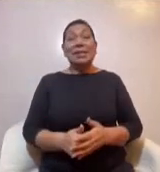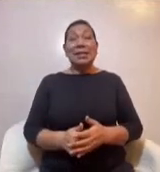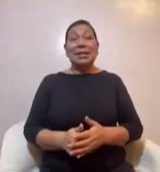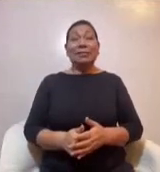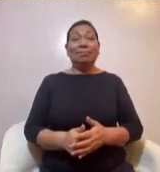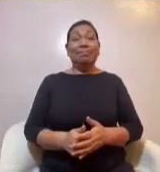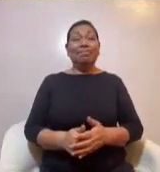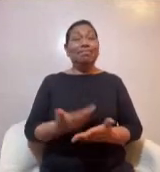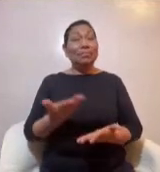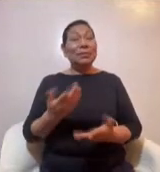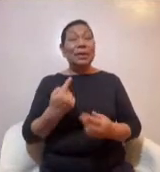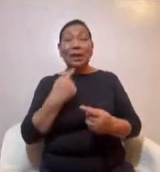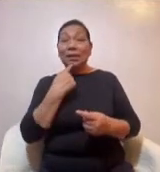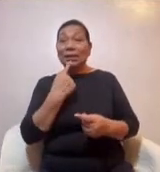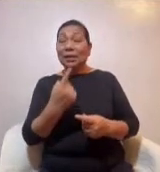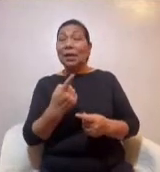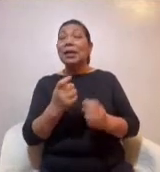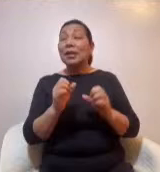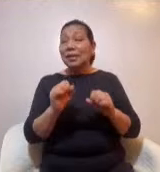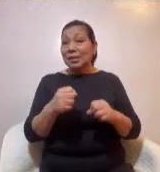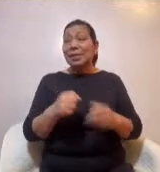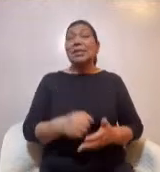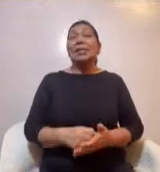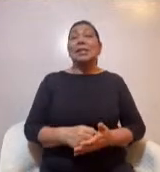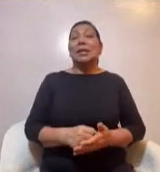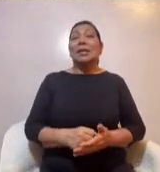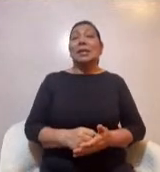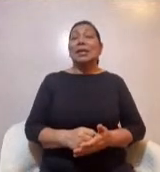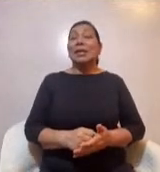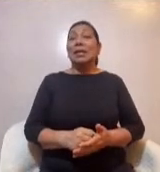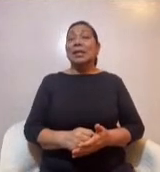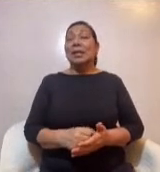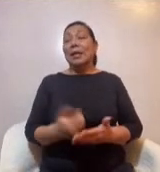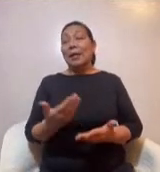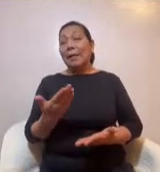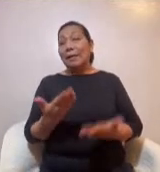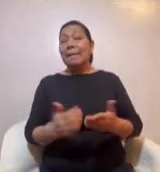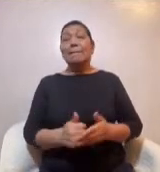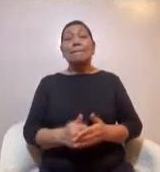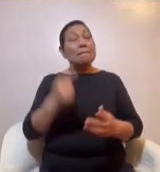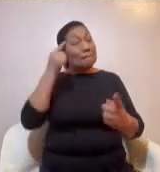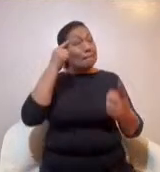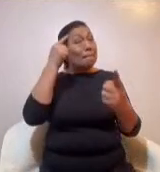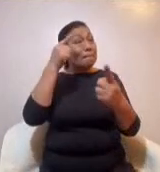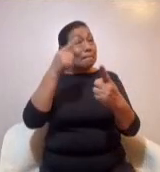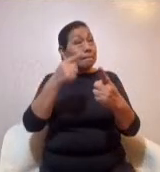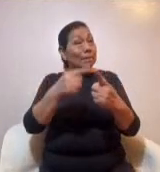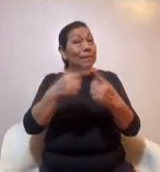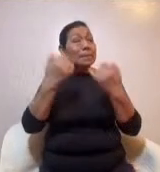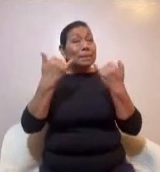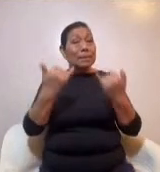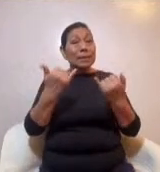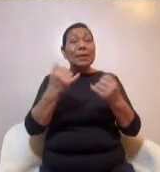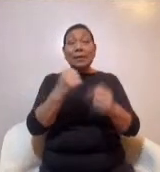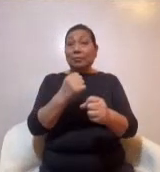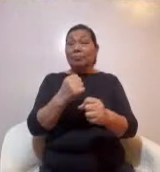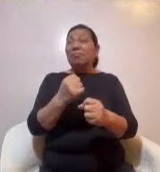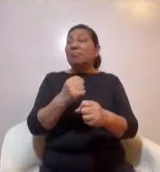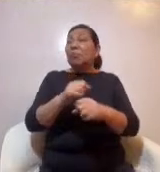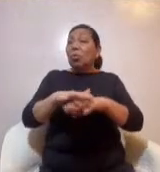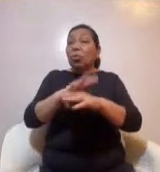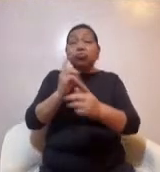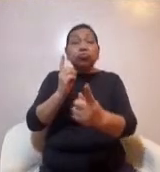hace, o sea, es un indicador de que efectivamente el objetivo de